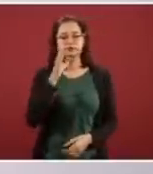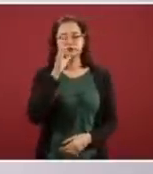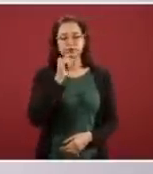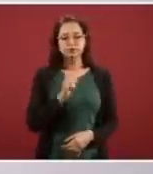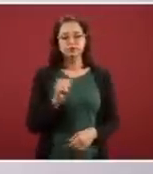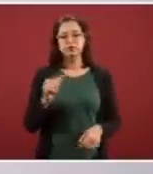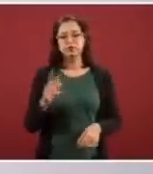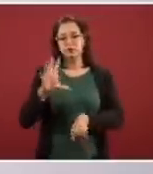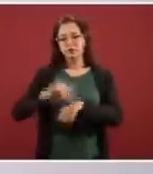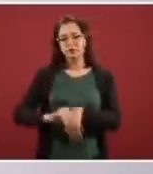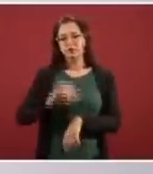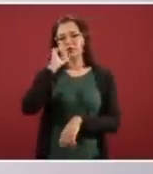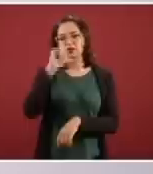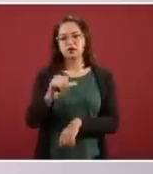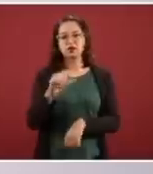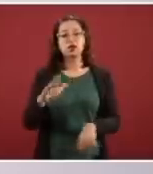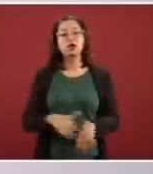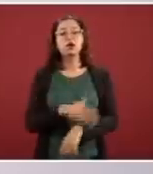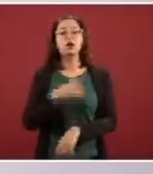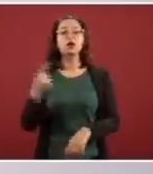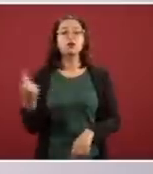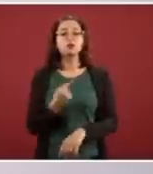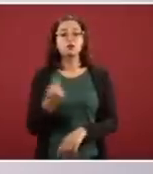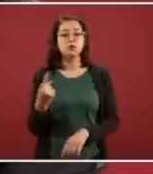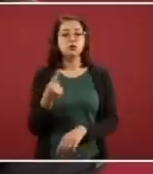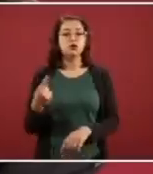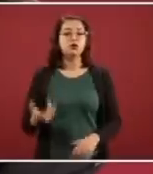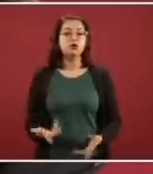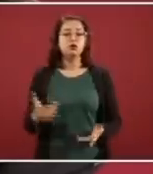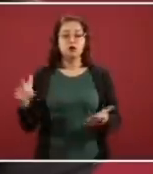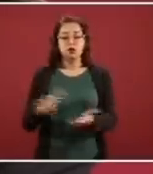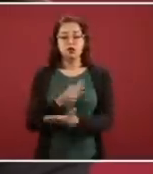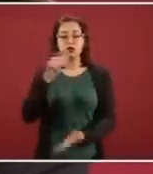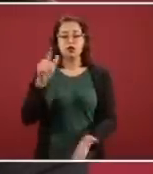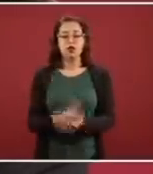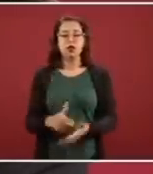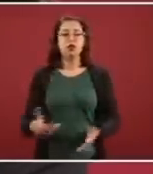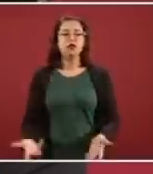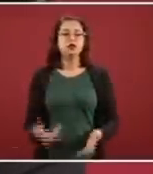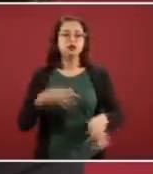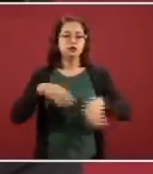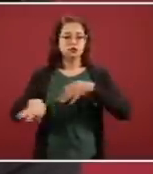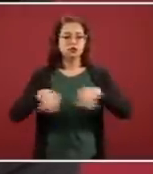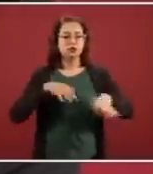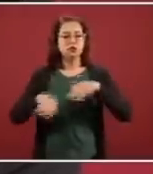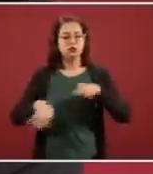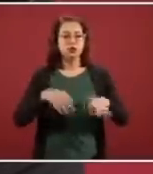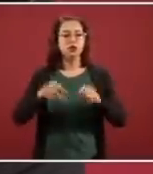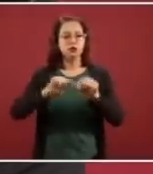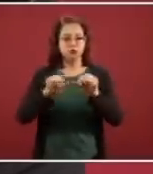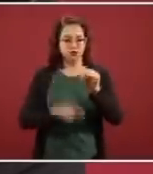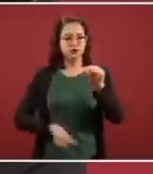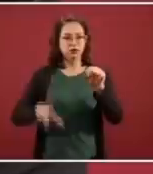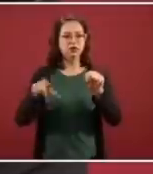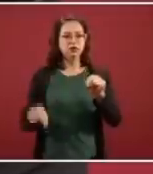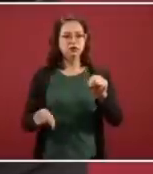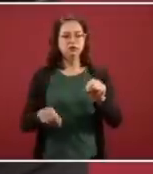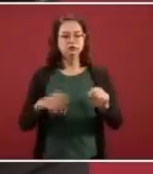porque el compromiso, de acuerdo a la ley laboral nuestra